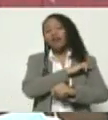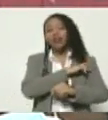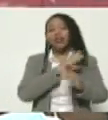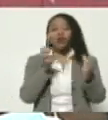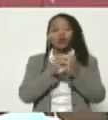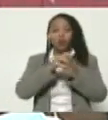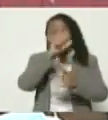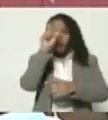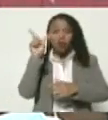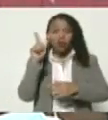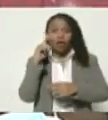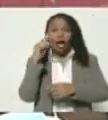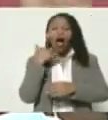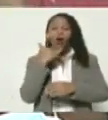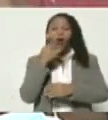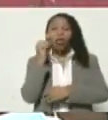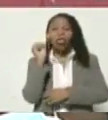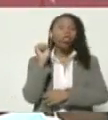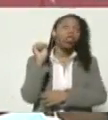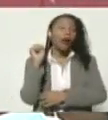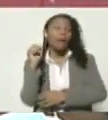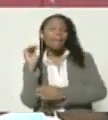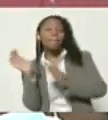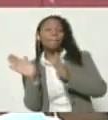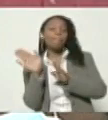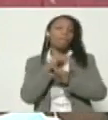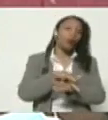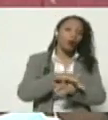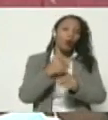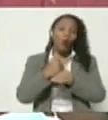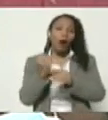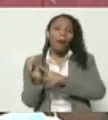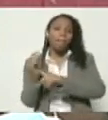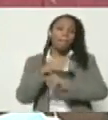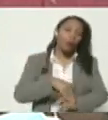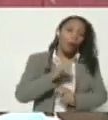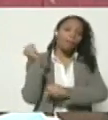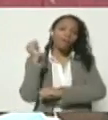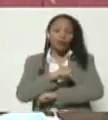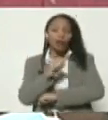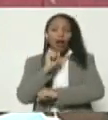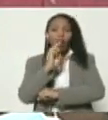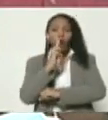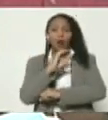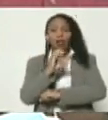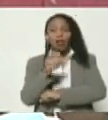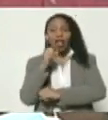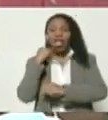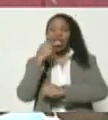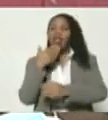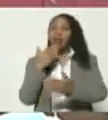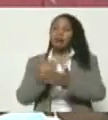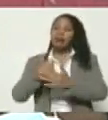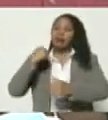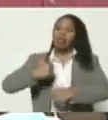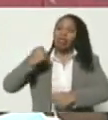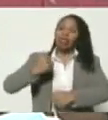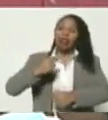a algún nivel se descuida en algo y le pasan por encima. Le pasan por encima y comienza la VC a reclamar, como debe